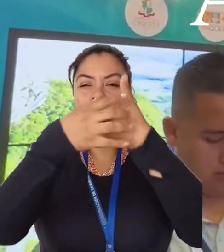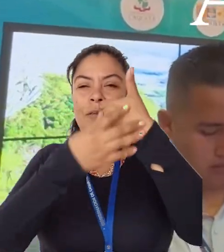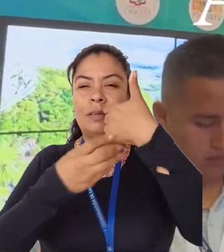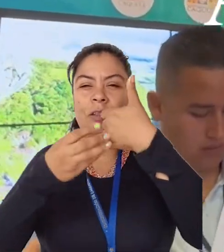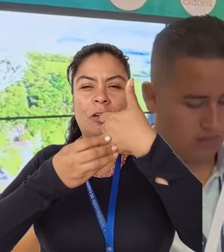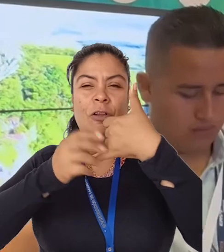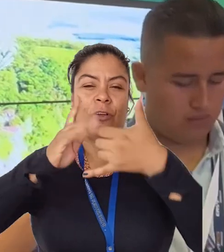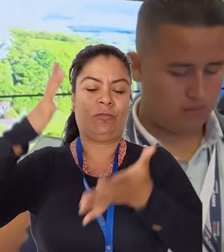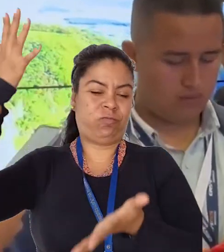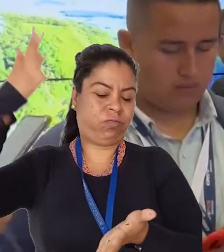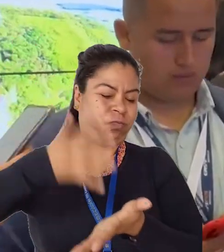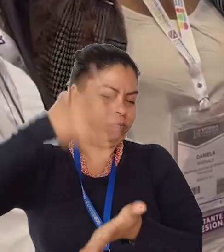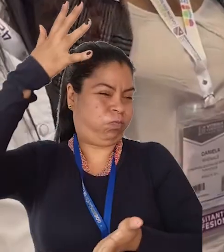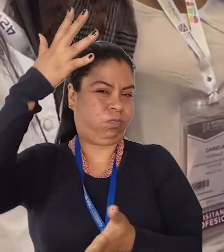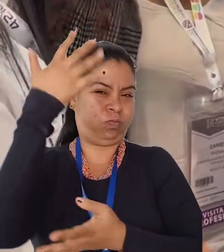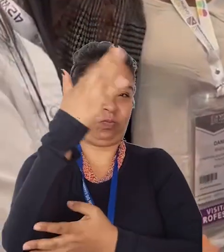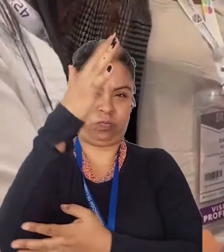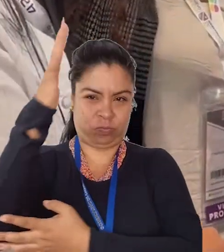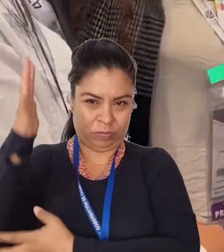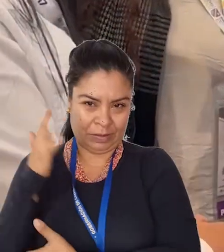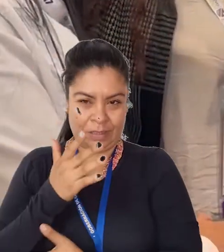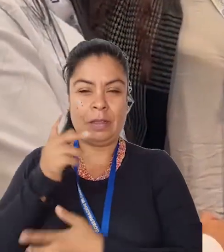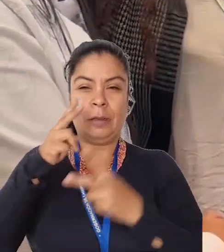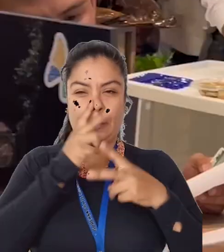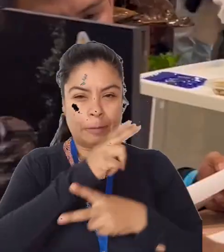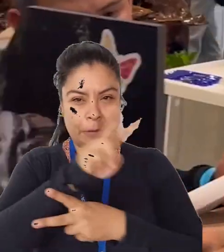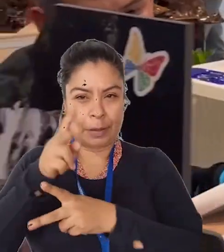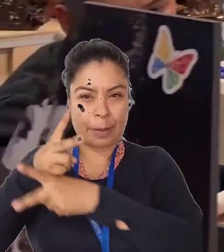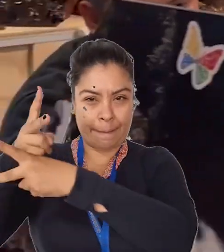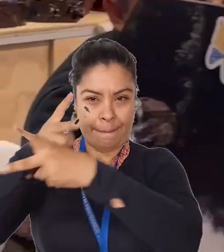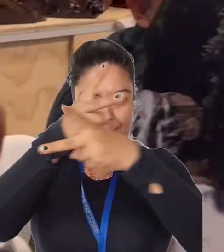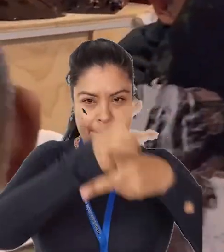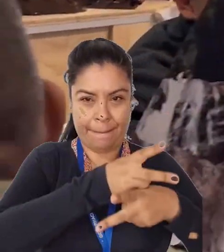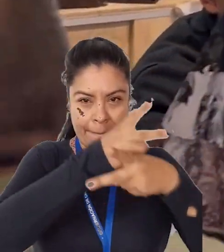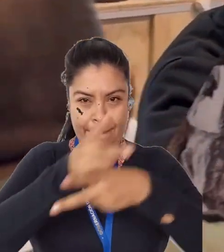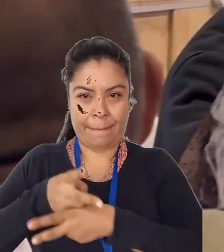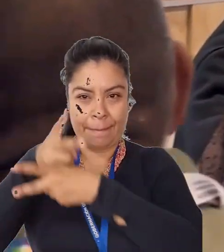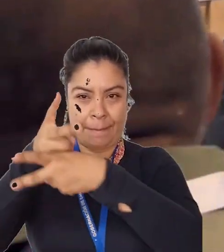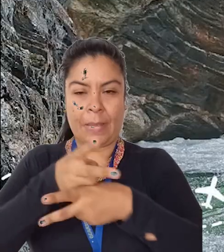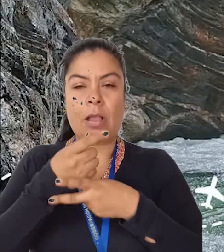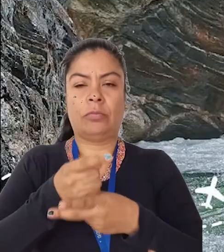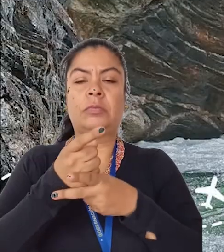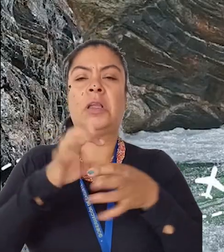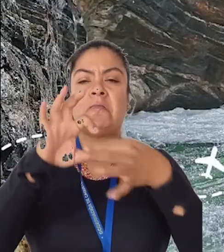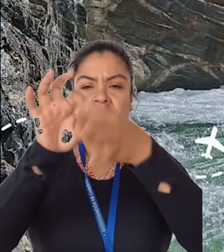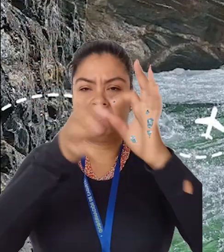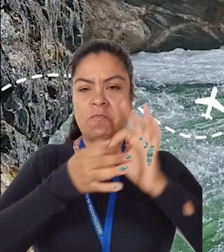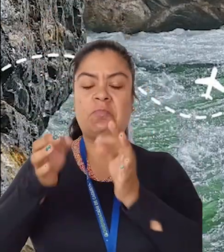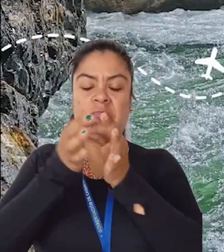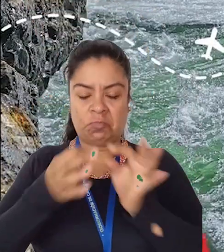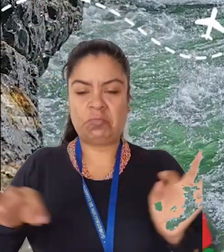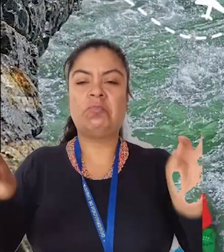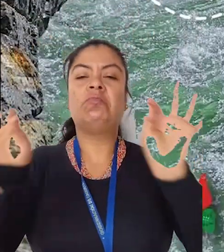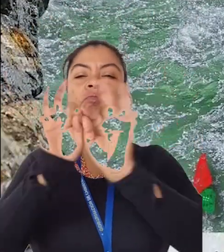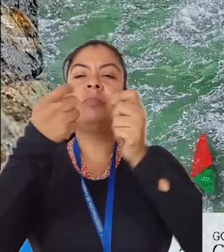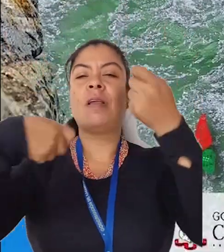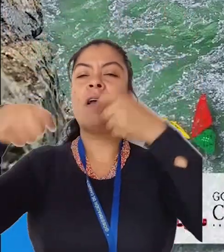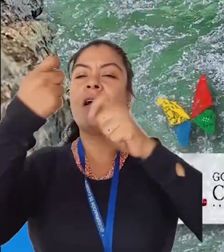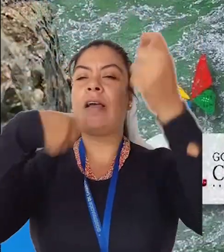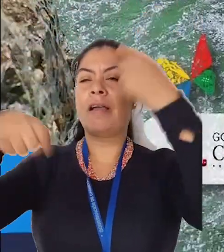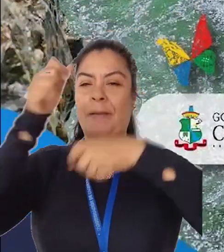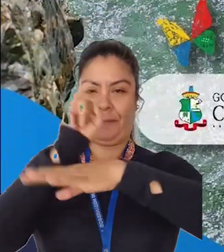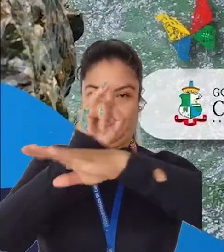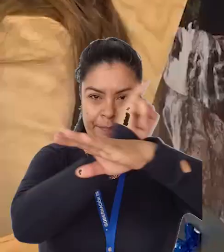del país más ricas en recursos naturales y atractivos turísticos, y en la que se lograron importantes alianzas estratégicas y comerciales